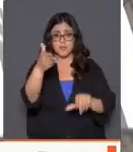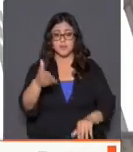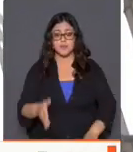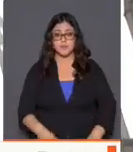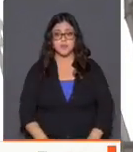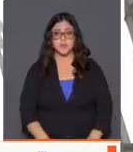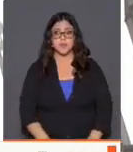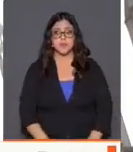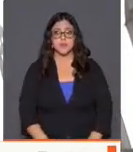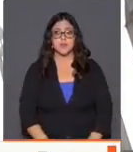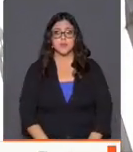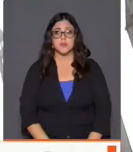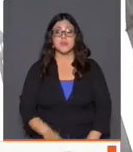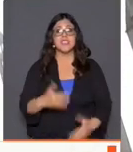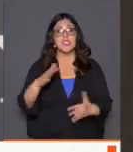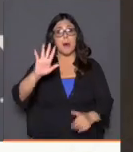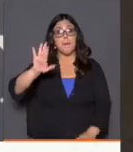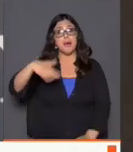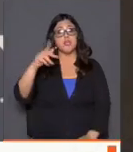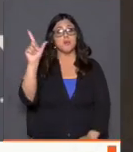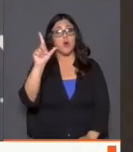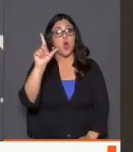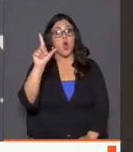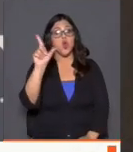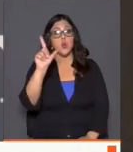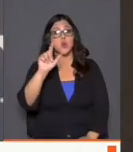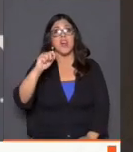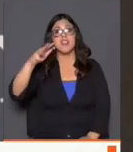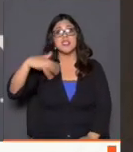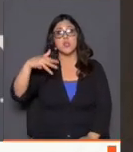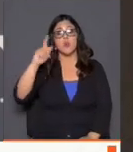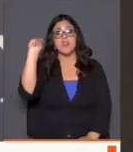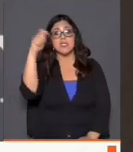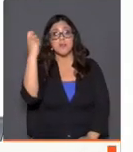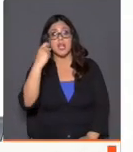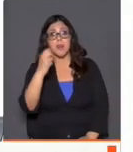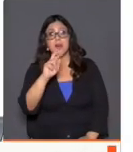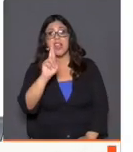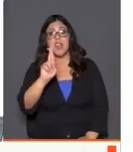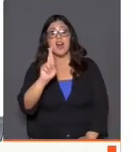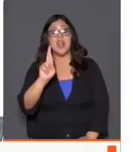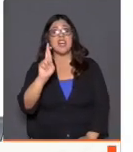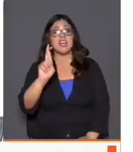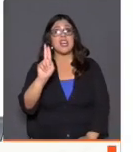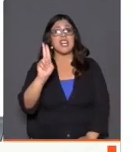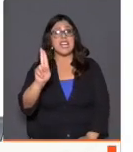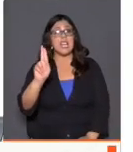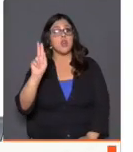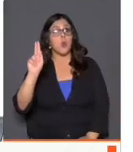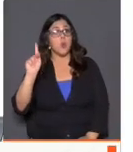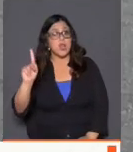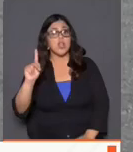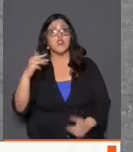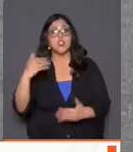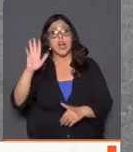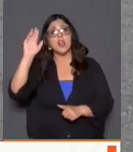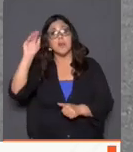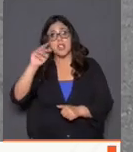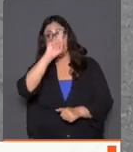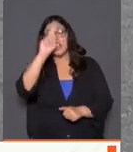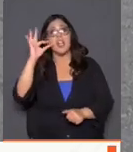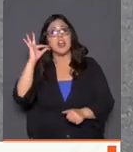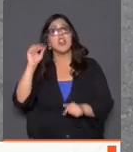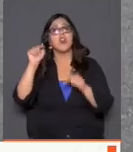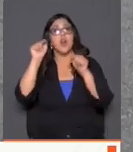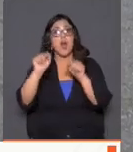ya para el lunes 19 de septiembre todo Reino Unido se despedirá de la monarca el Palacio de Westminster será sede del